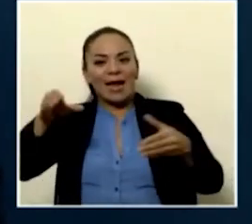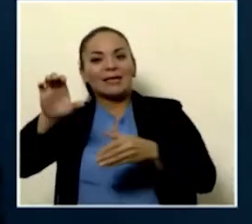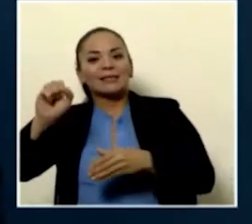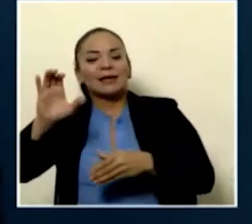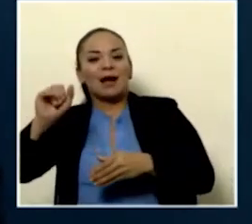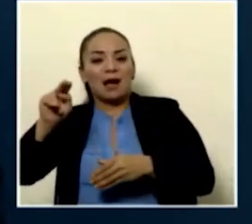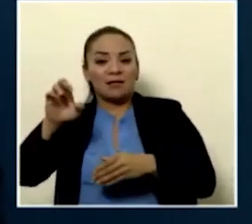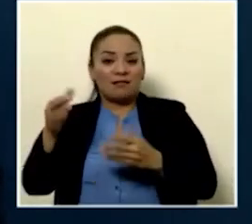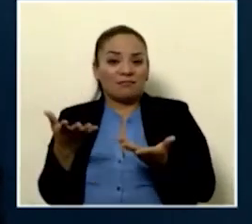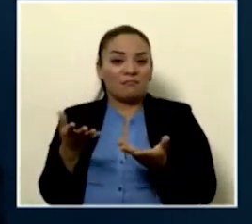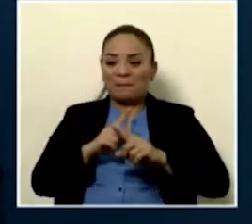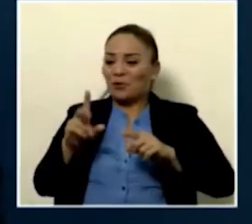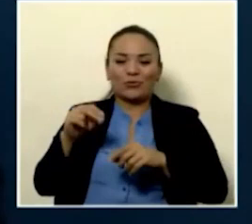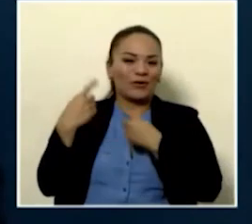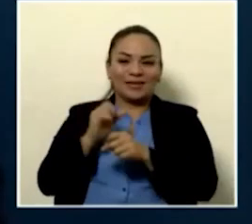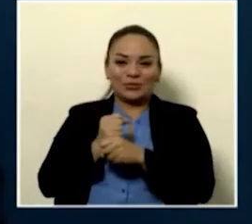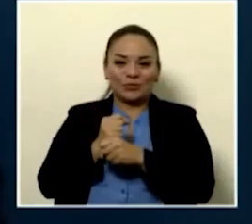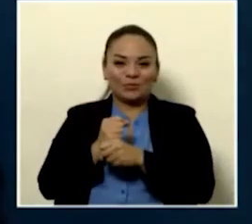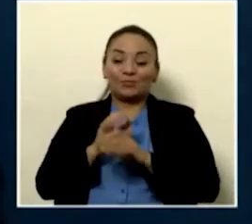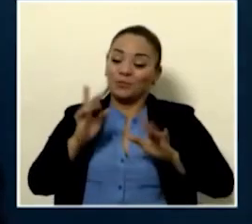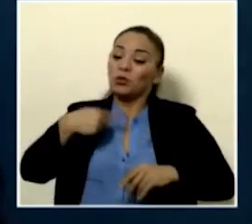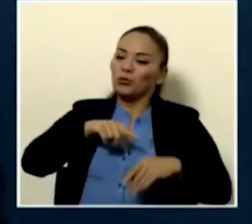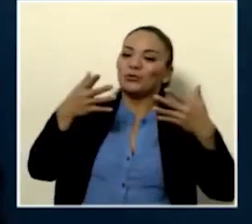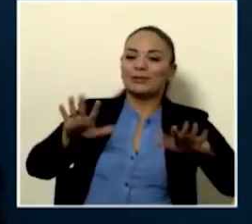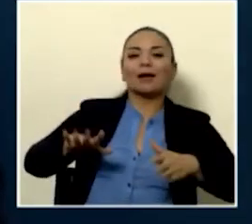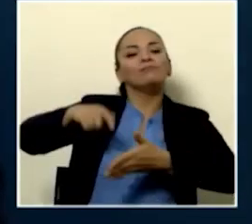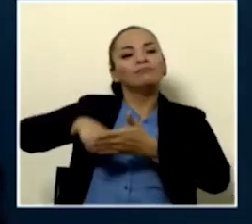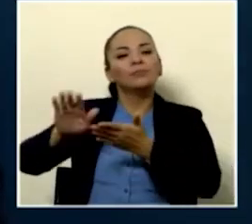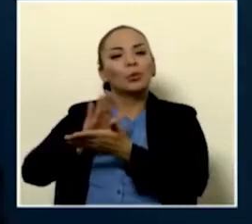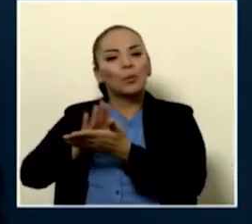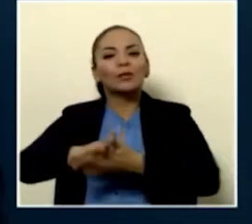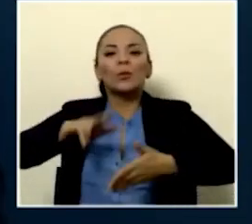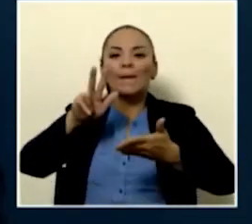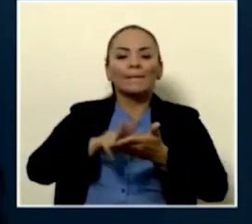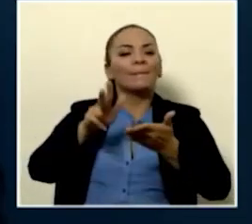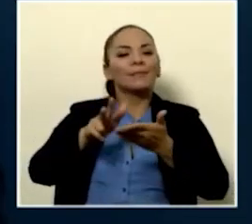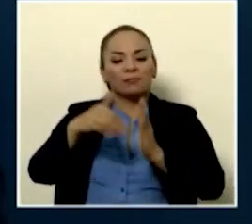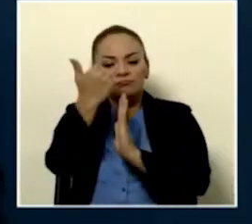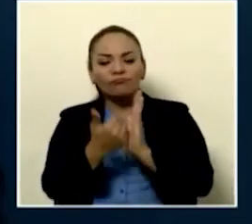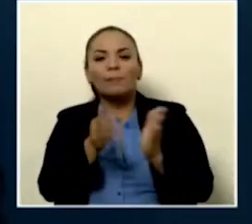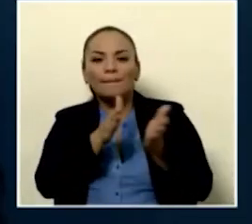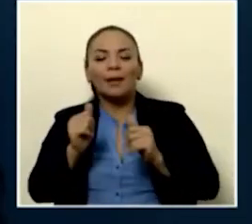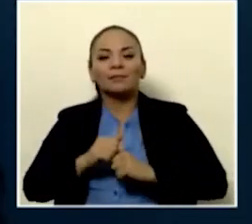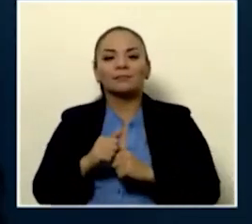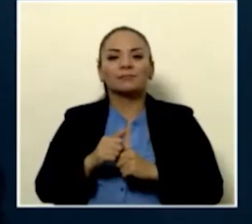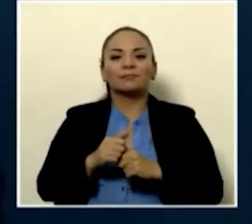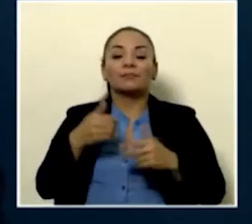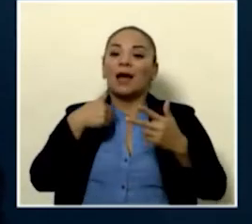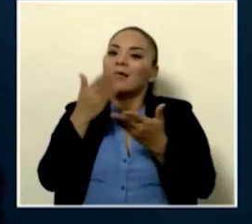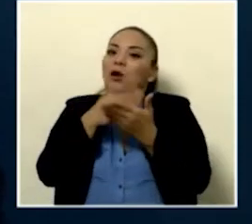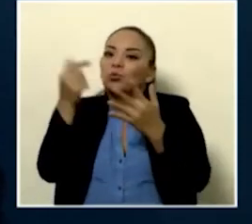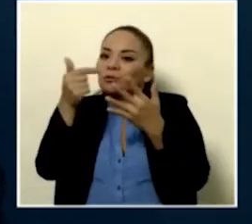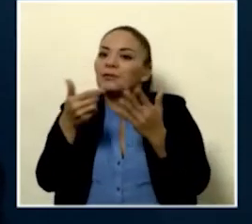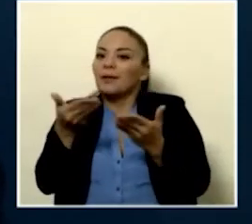Yo no tengo nada más que decir, el decreto está firmado, el plan está aprobado, hay elementos de seguridad nacional que son secretos